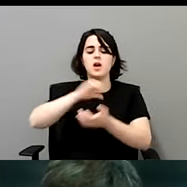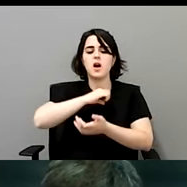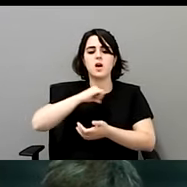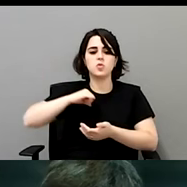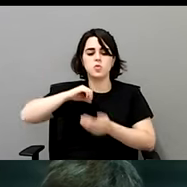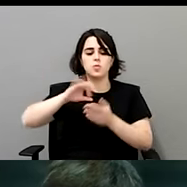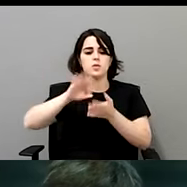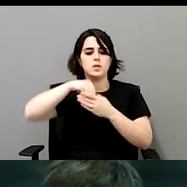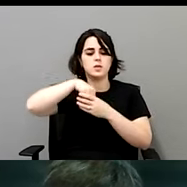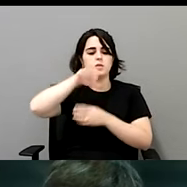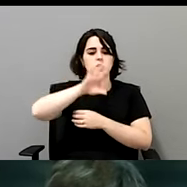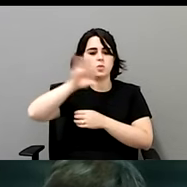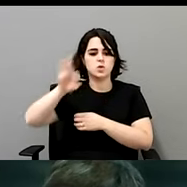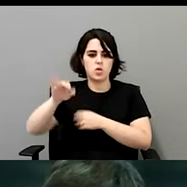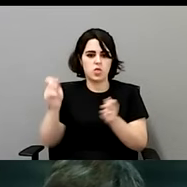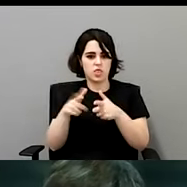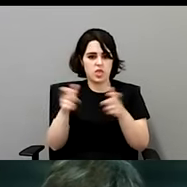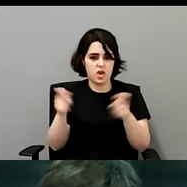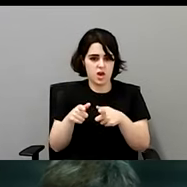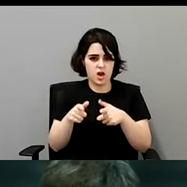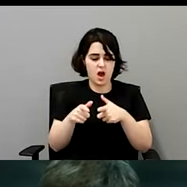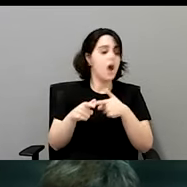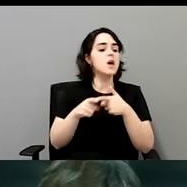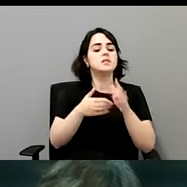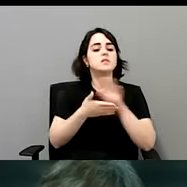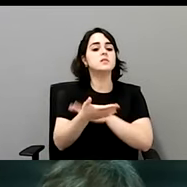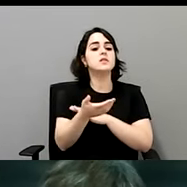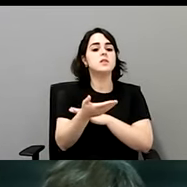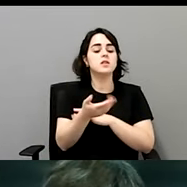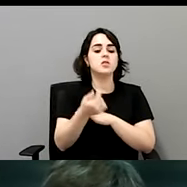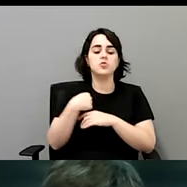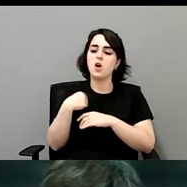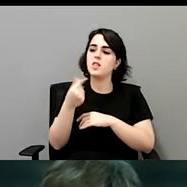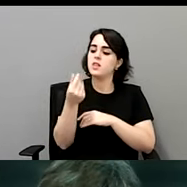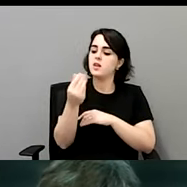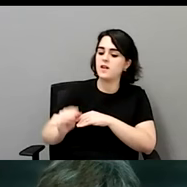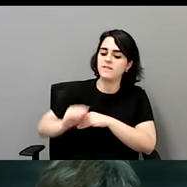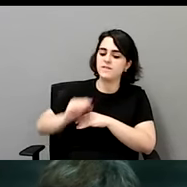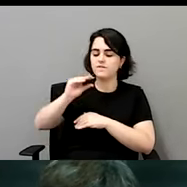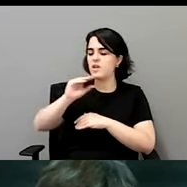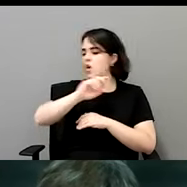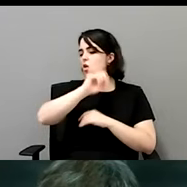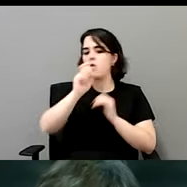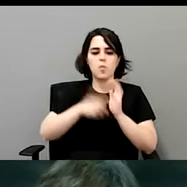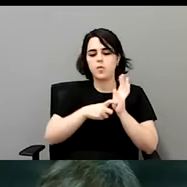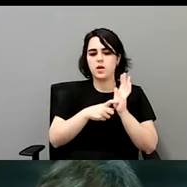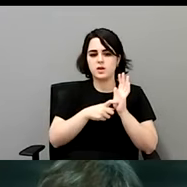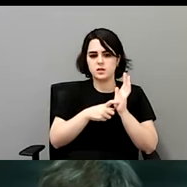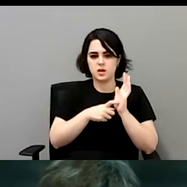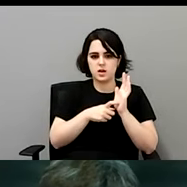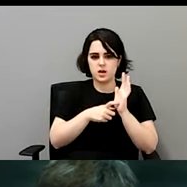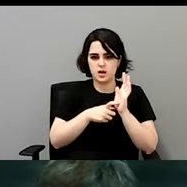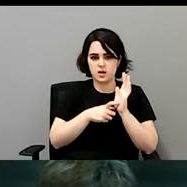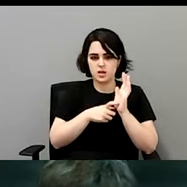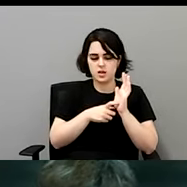Social. Y la prestación que yo percibo va completa y directamente